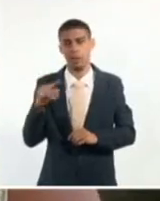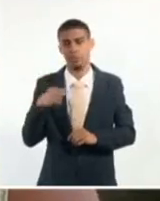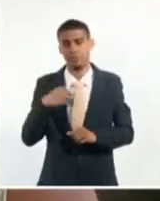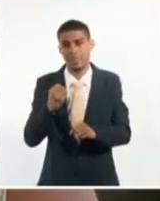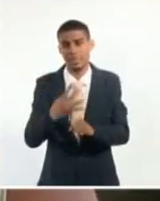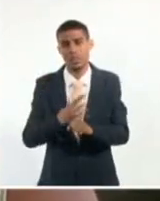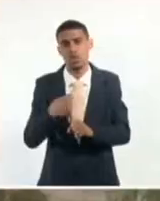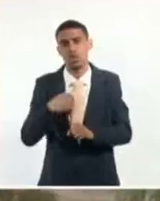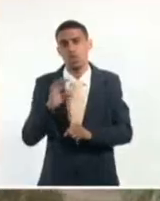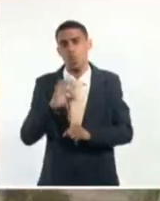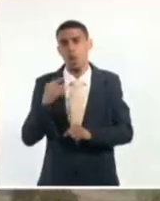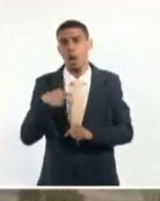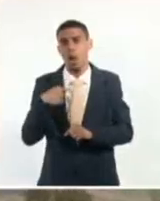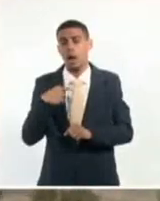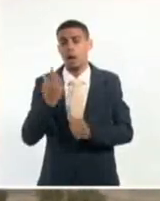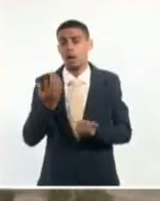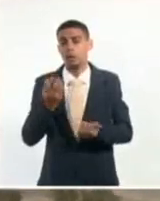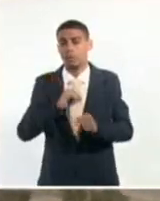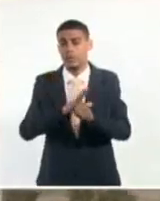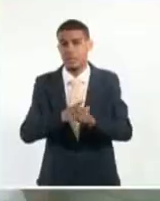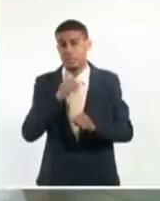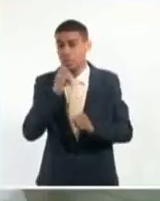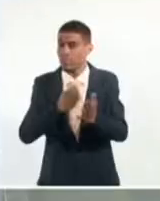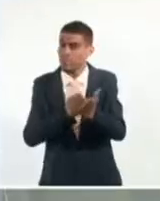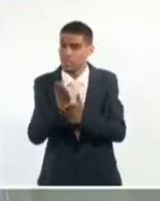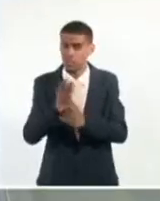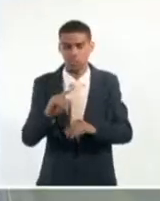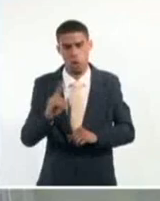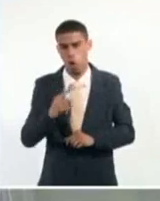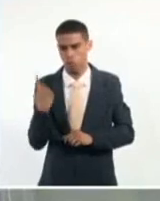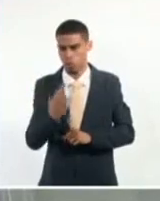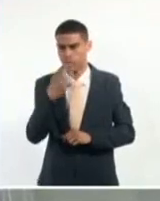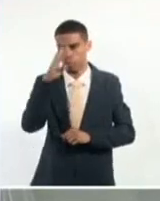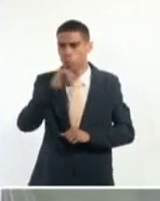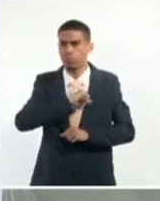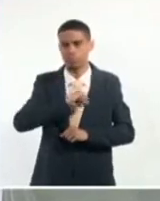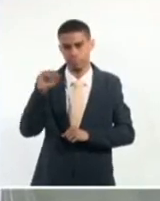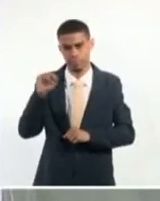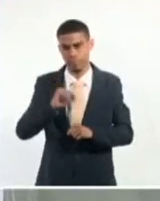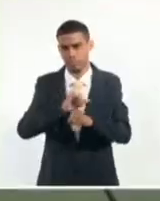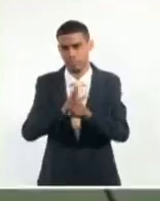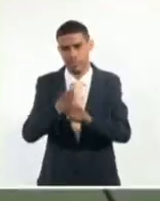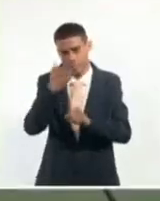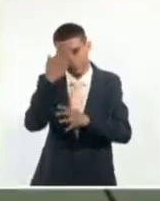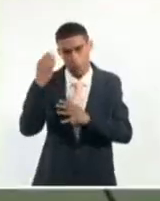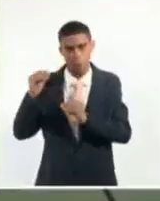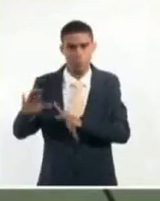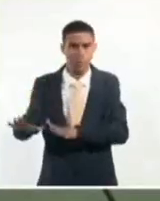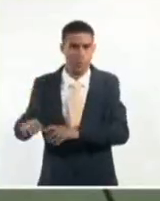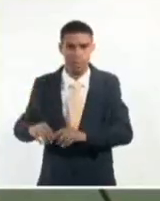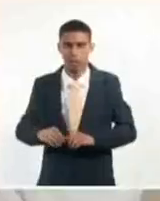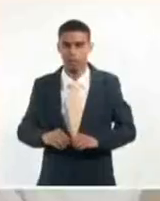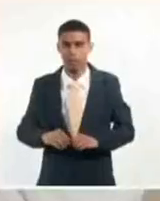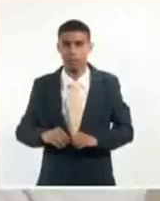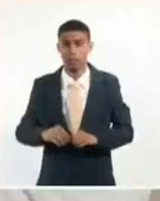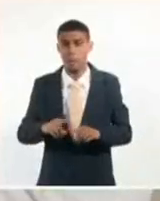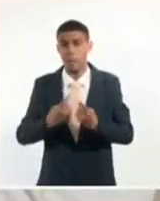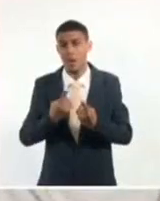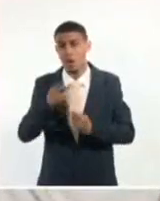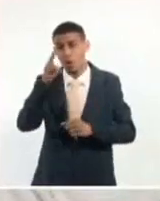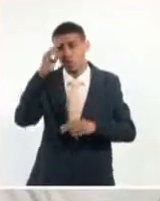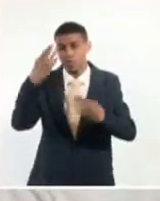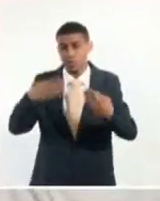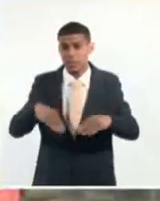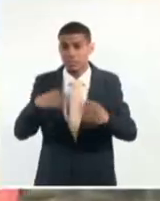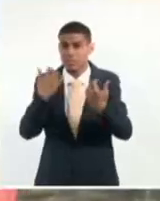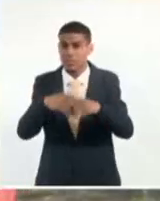en la revolución. Las instituciones armadas trabajaron sin descanso en los más disímiles escenarios y su apoyo fue decisivo en la producción